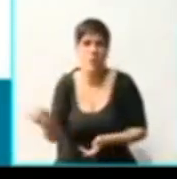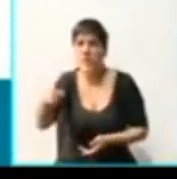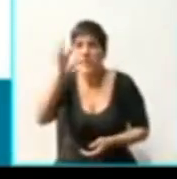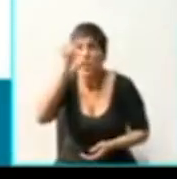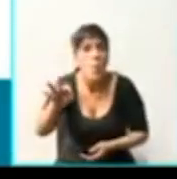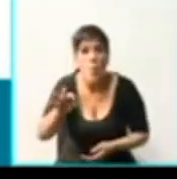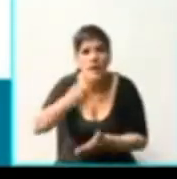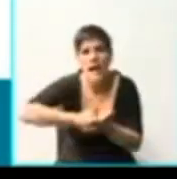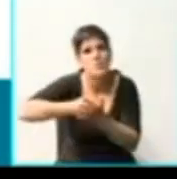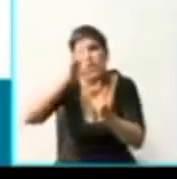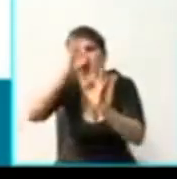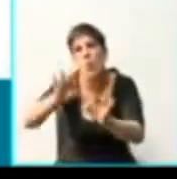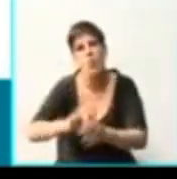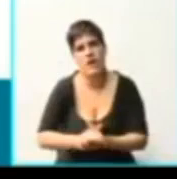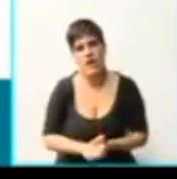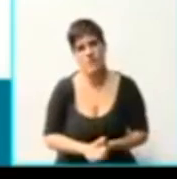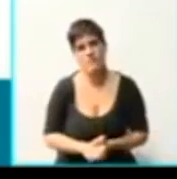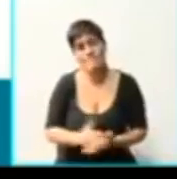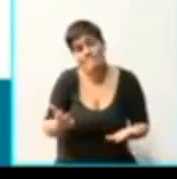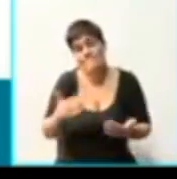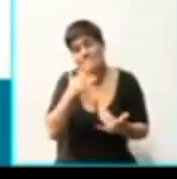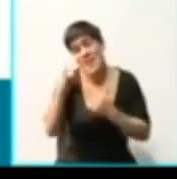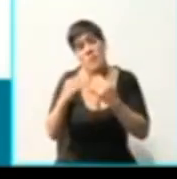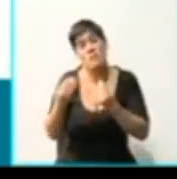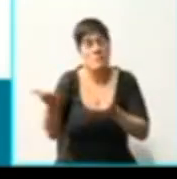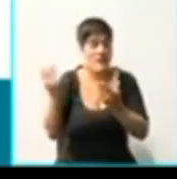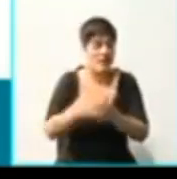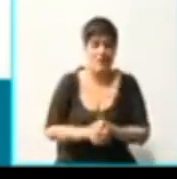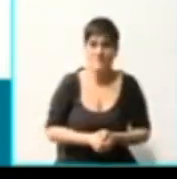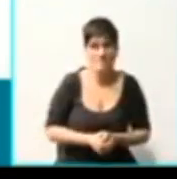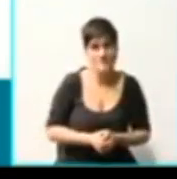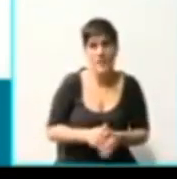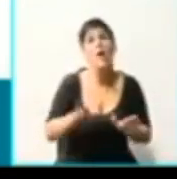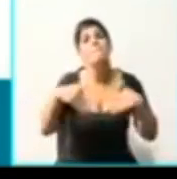que pelear nada, no? ¿Qué le vamos a explicar? Por eso